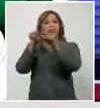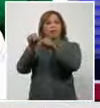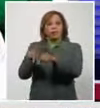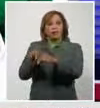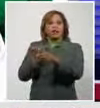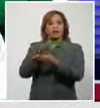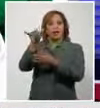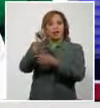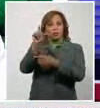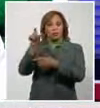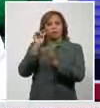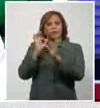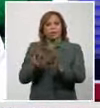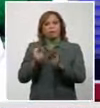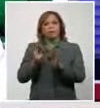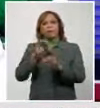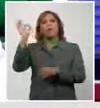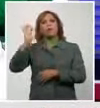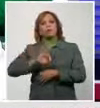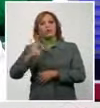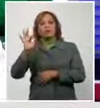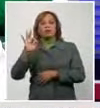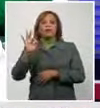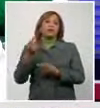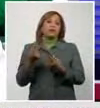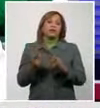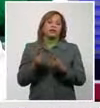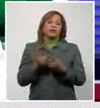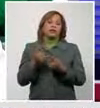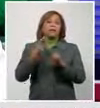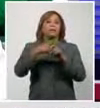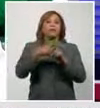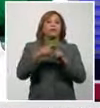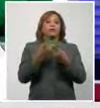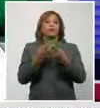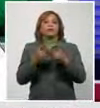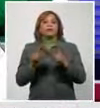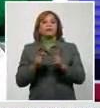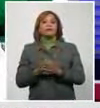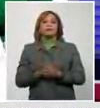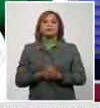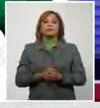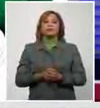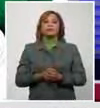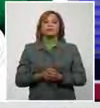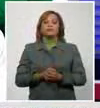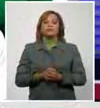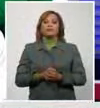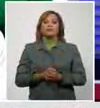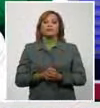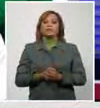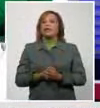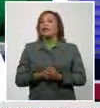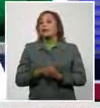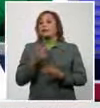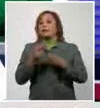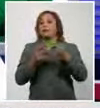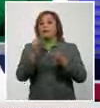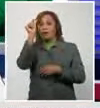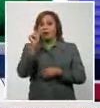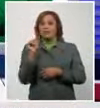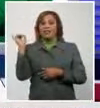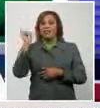un porciento que no es desestimable de viajeros que se diagnostican en el PCR del quinto